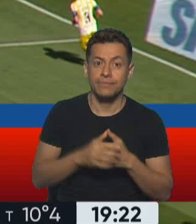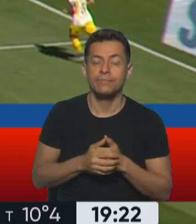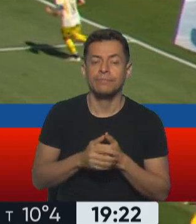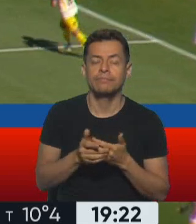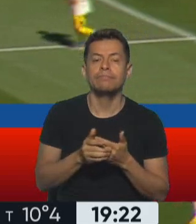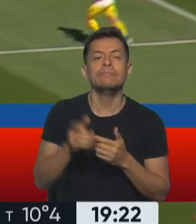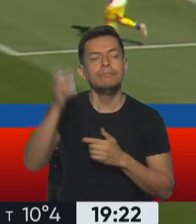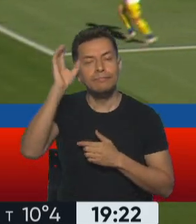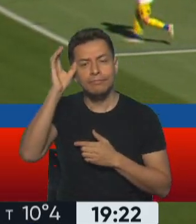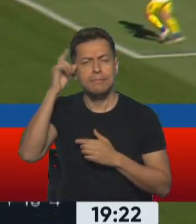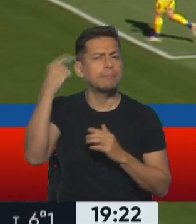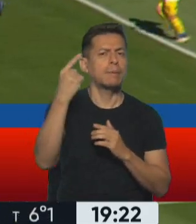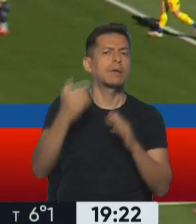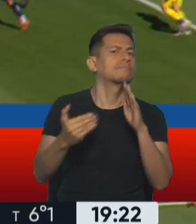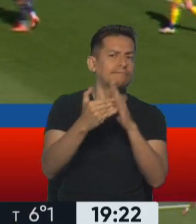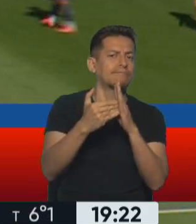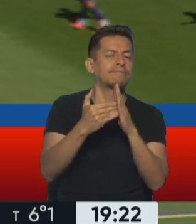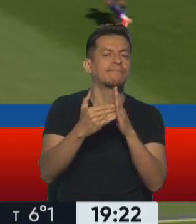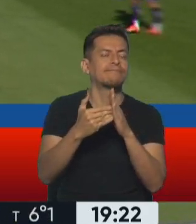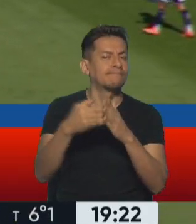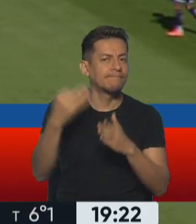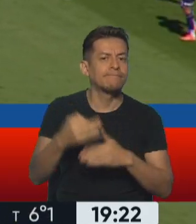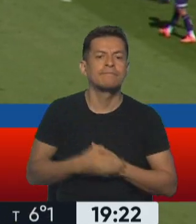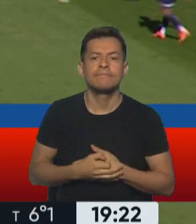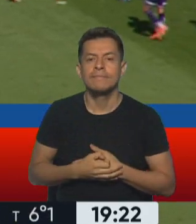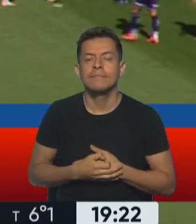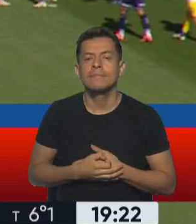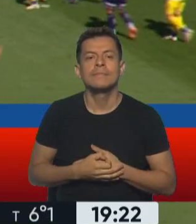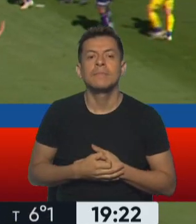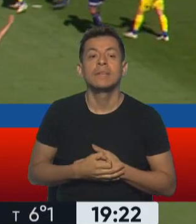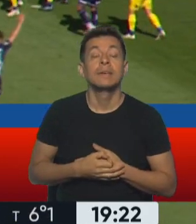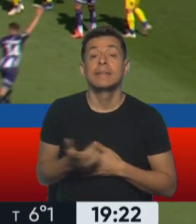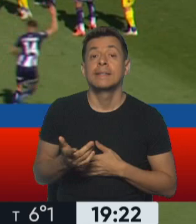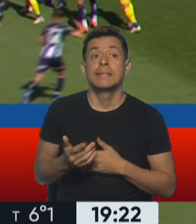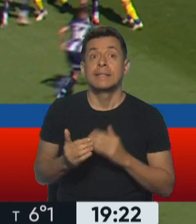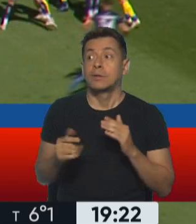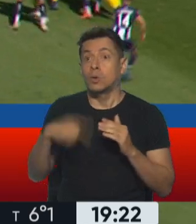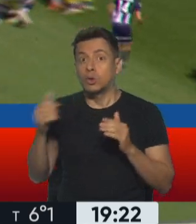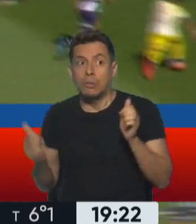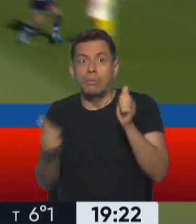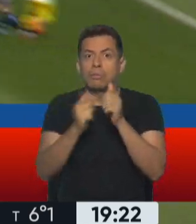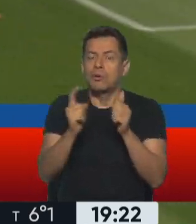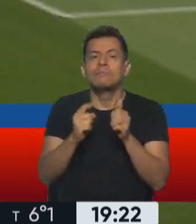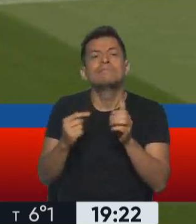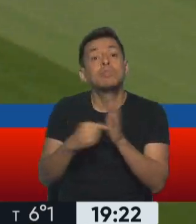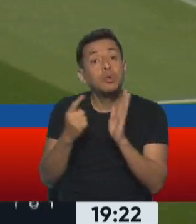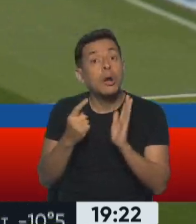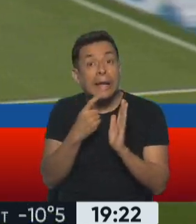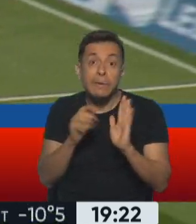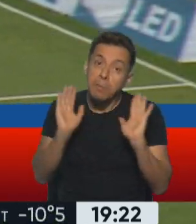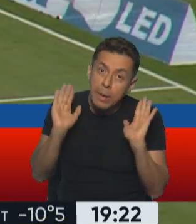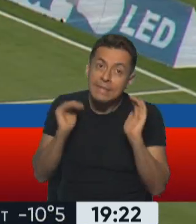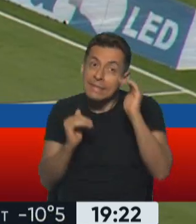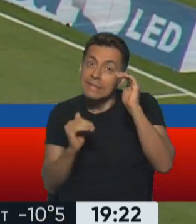con talleres el líder indiscutido y que nadie podrá alcanzar salvo river que se puede acercar